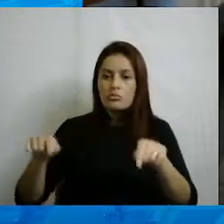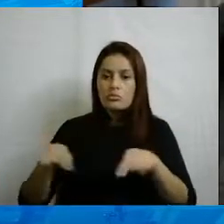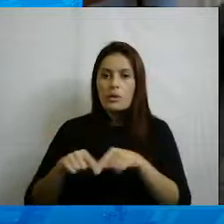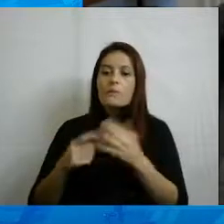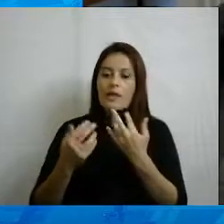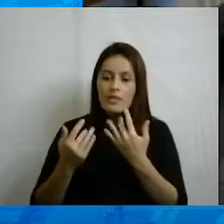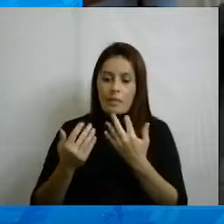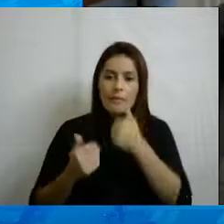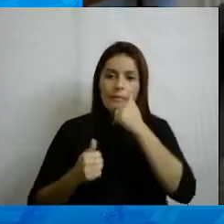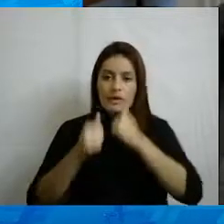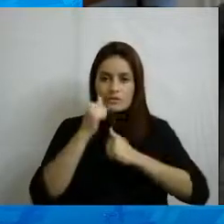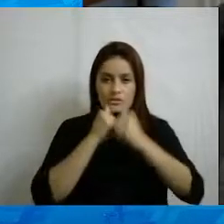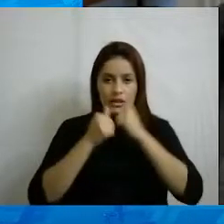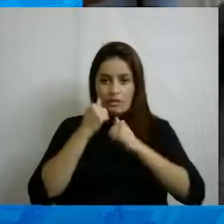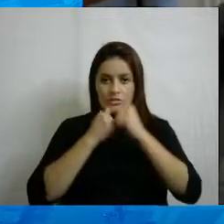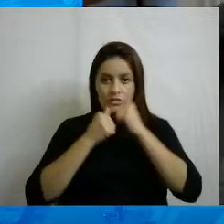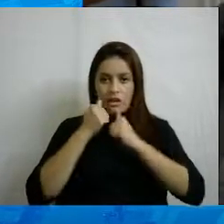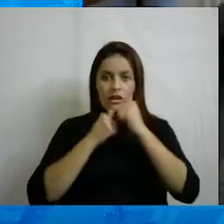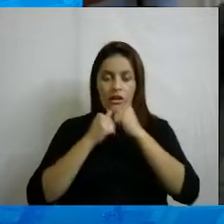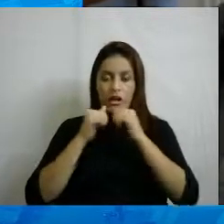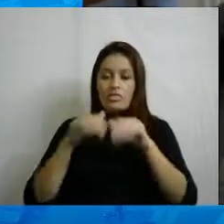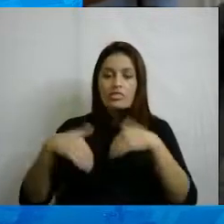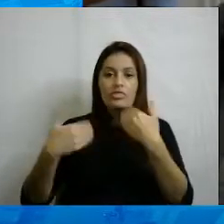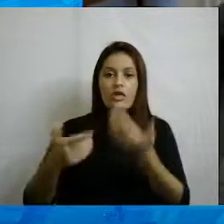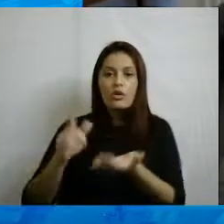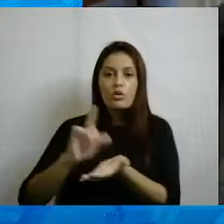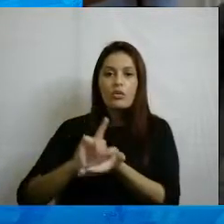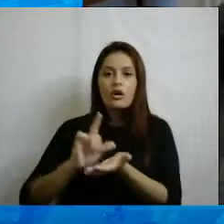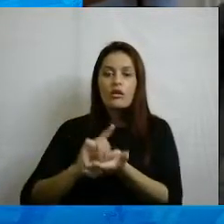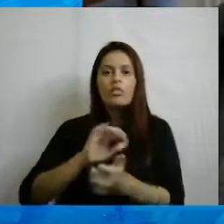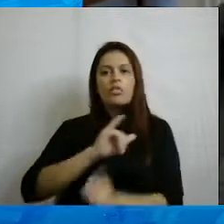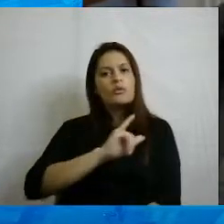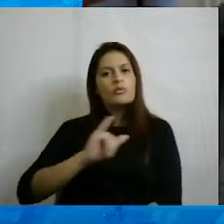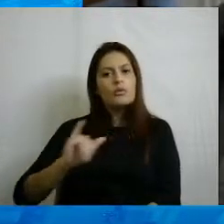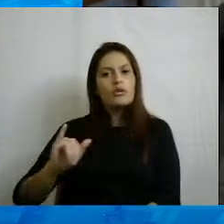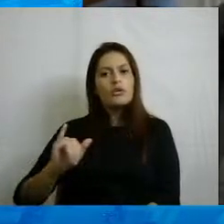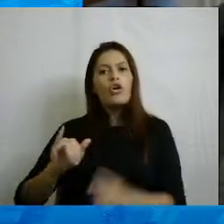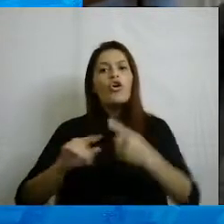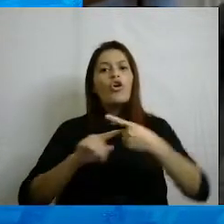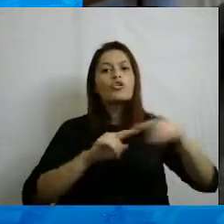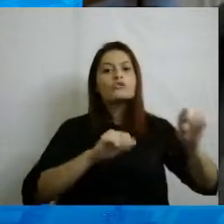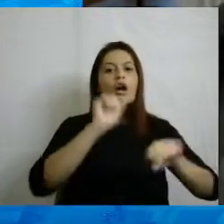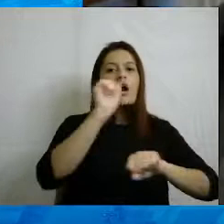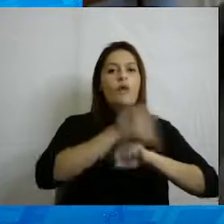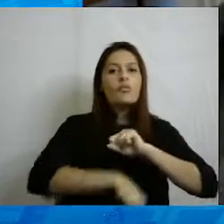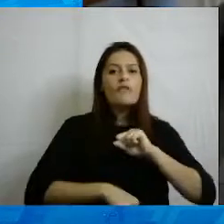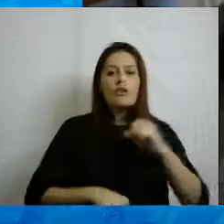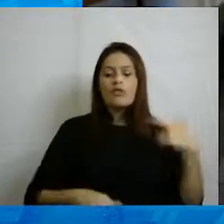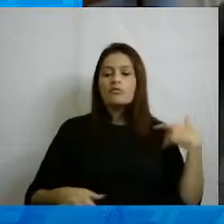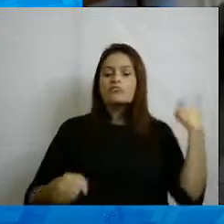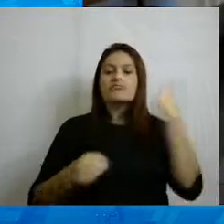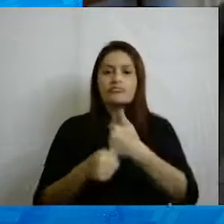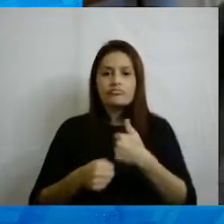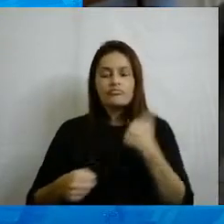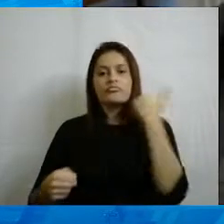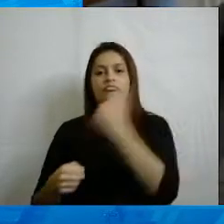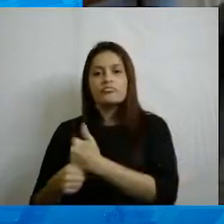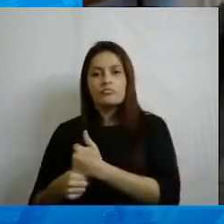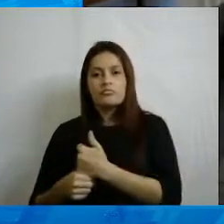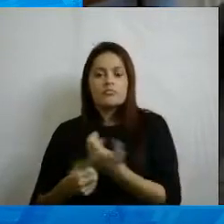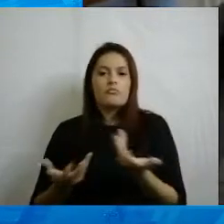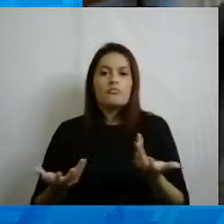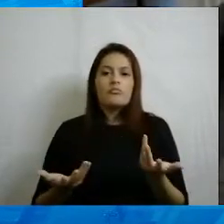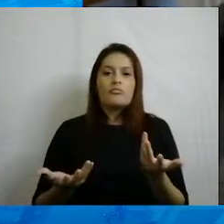esperan pacientemente que se les dé su lado, vengan y autoricen a 2 personas de la